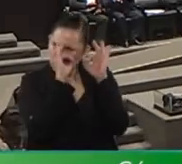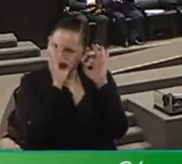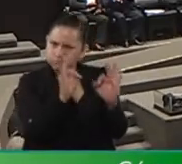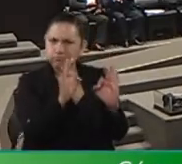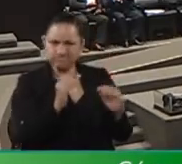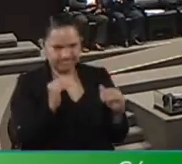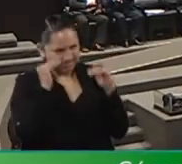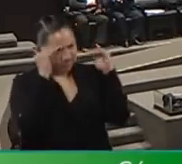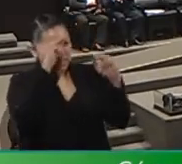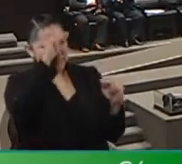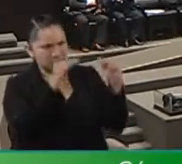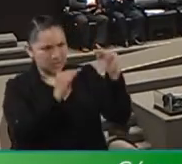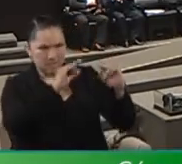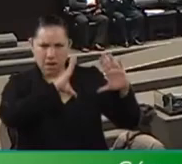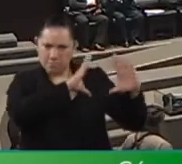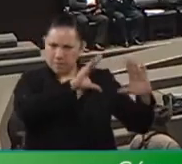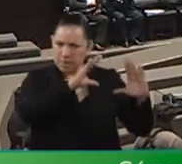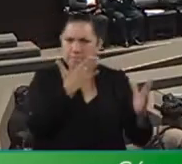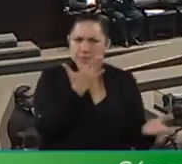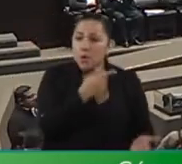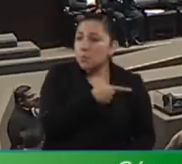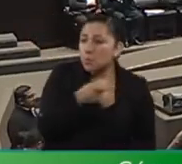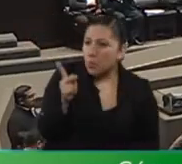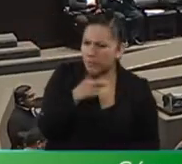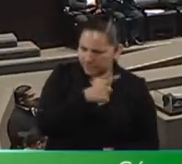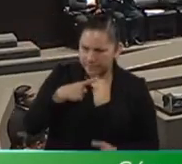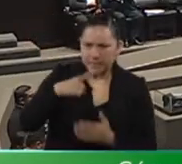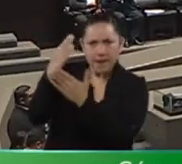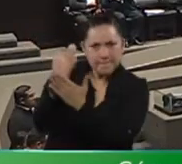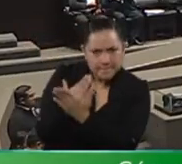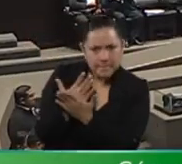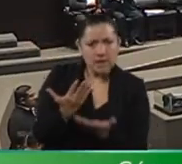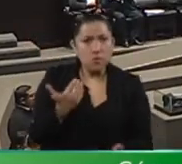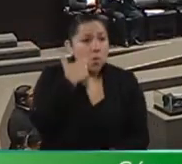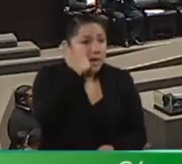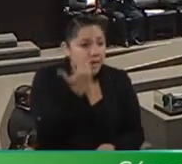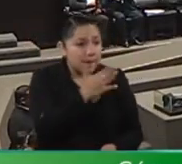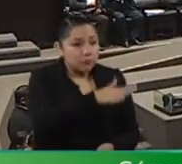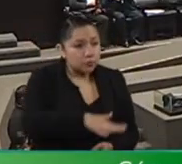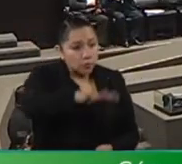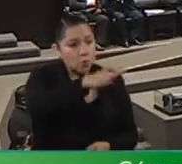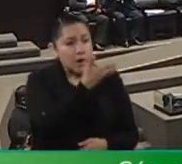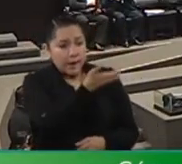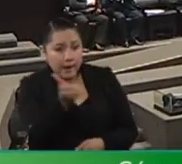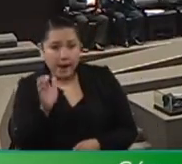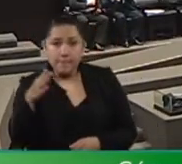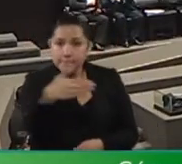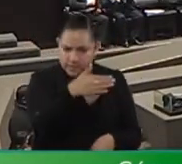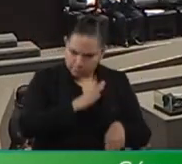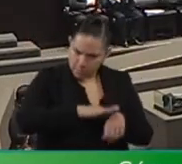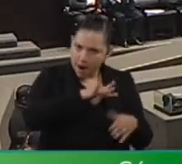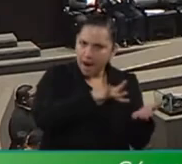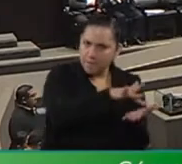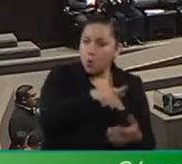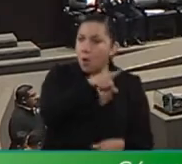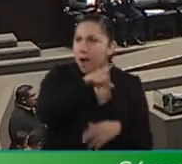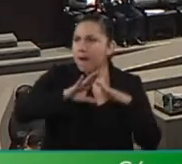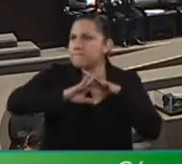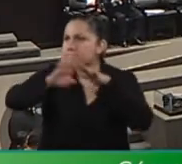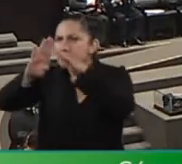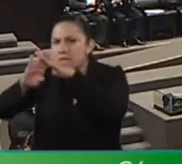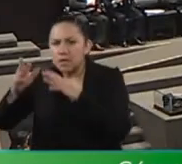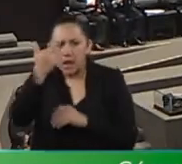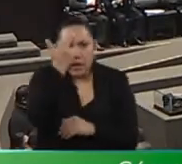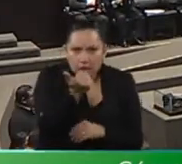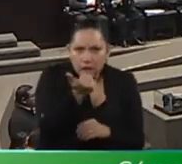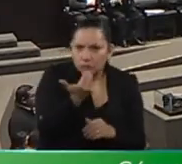la pobreza. Concluye, diputada. Queremos tener más apoyos al sector agropecuario, atender los efectos de la migración, combatir la inseguridad,